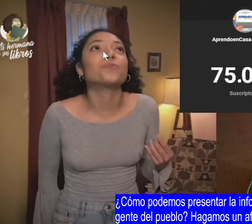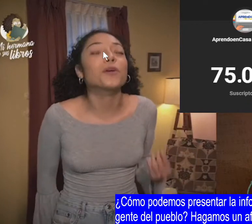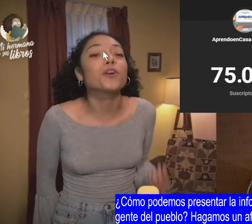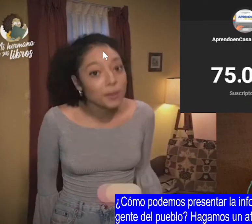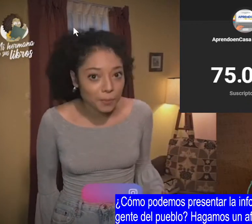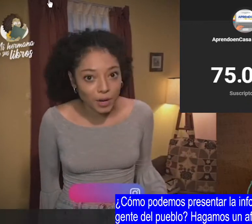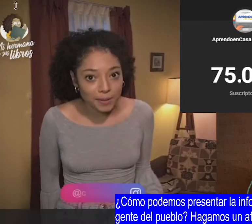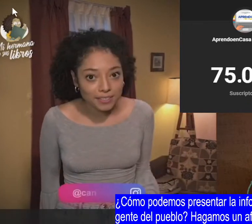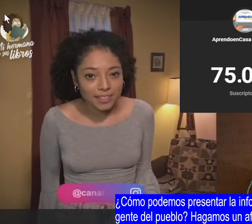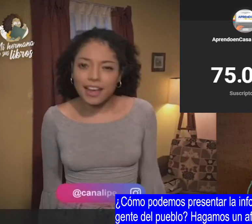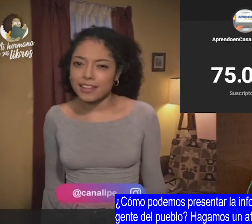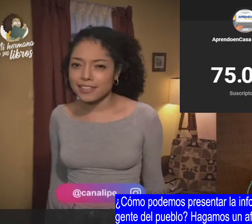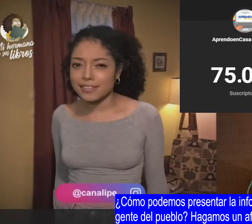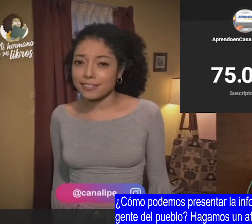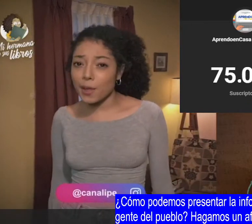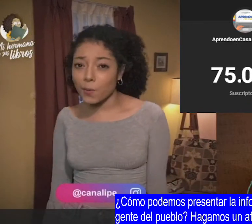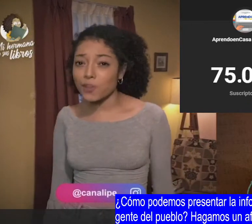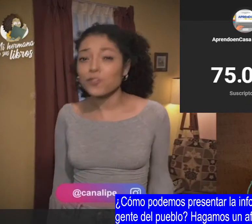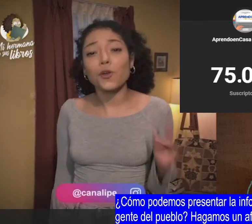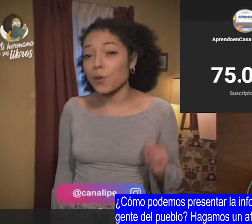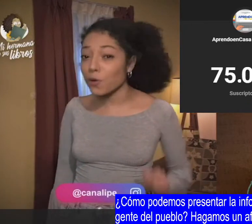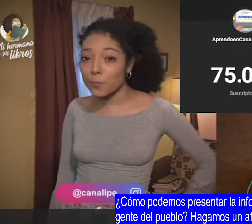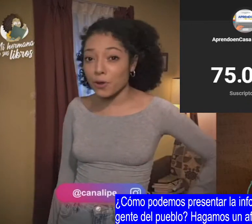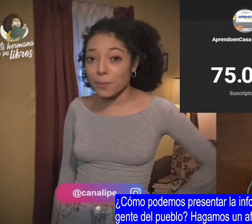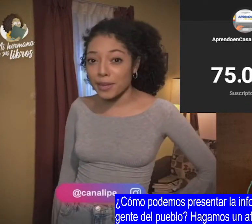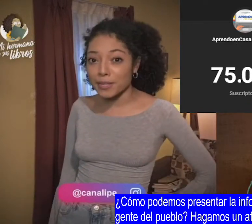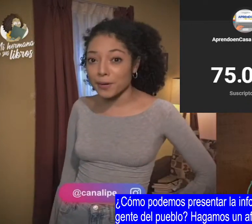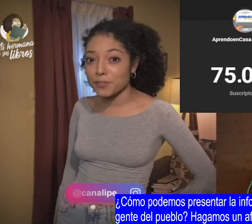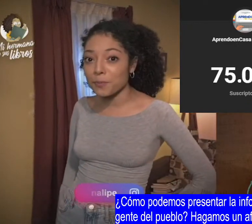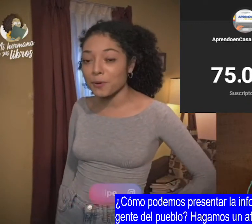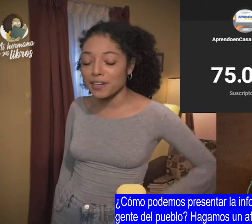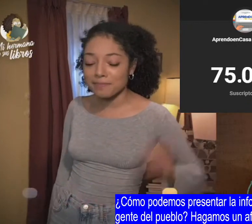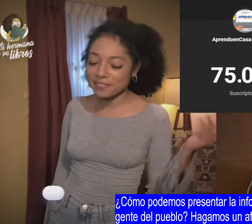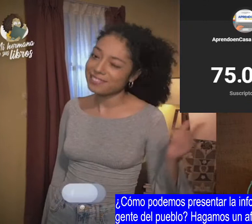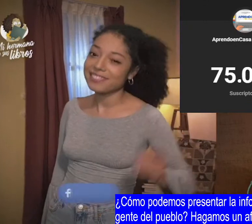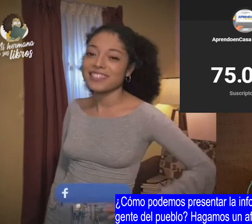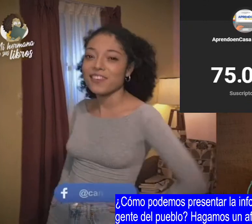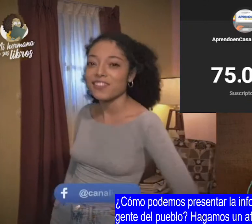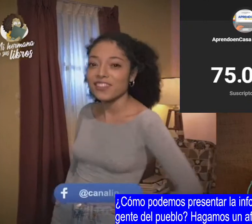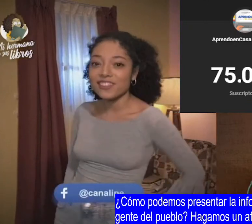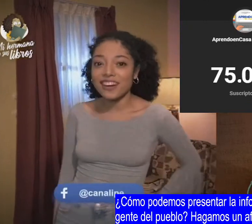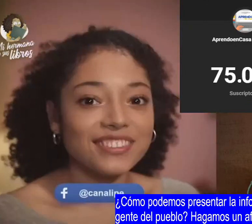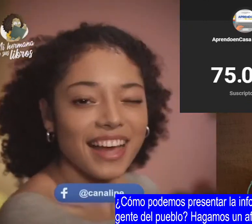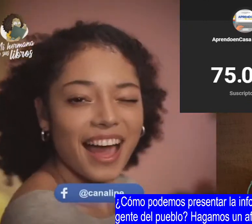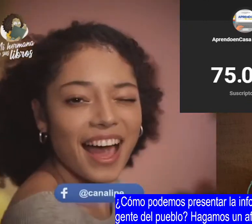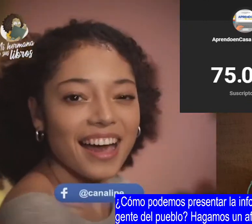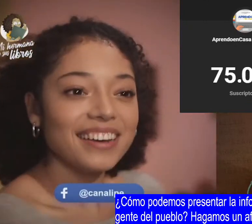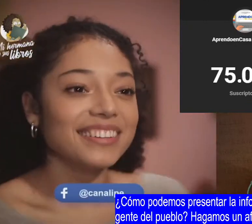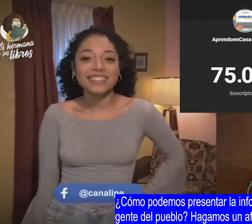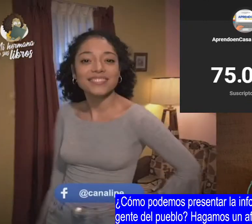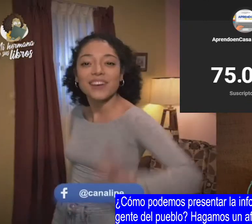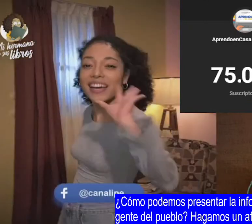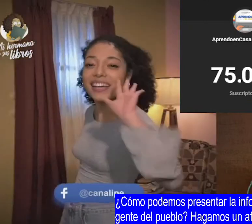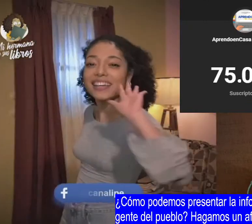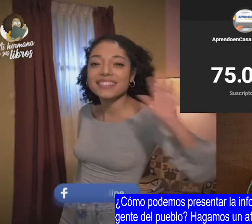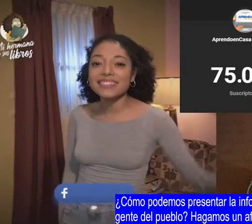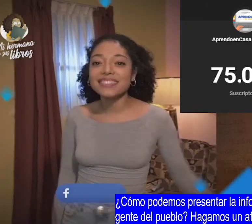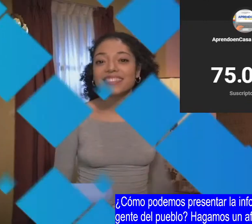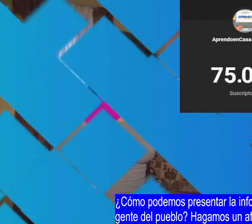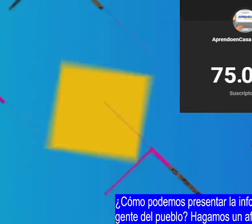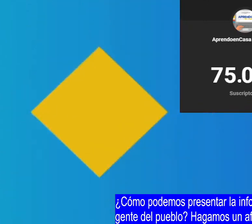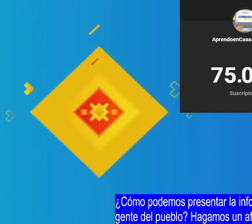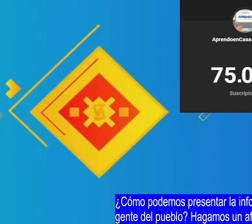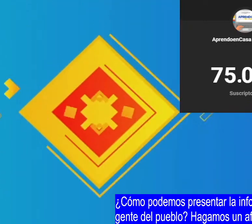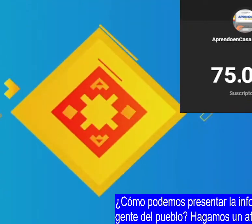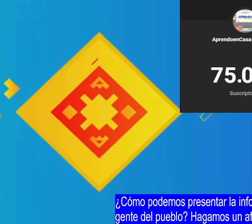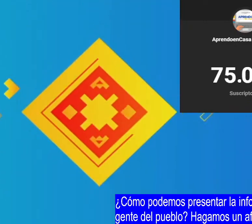así. Bien, la única condición es que estés suscrito a este canal y que lleguemos a los 75.050